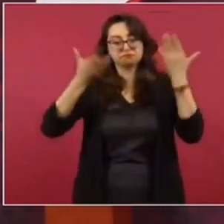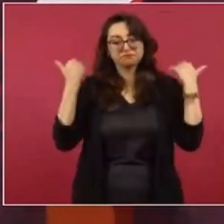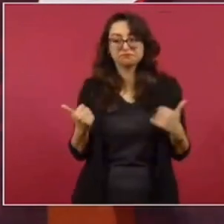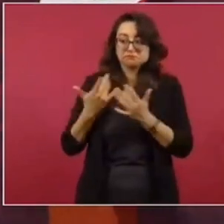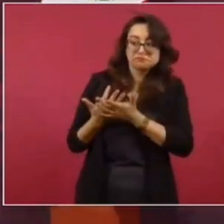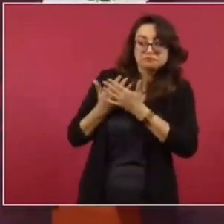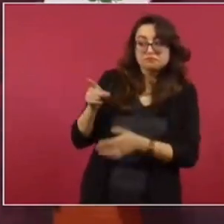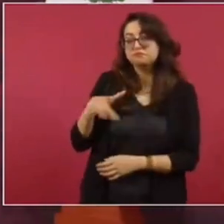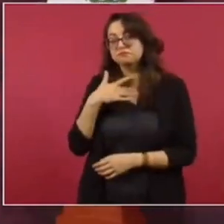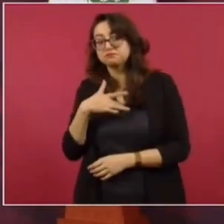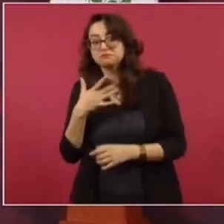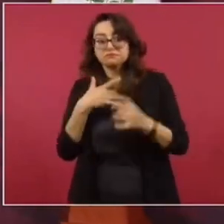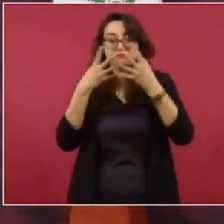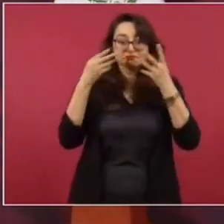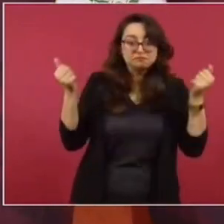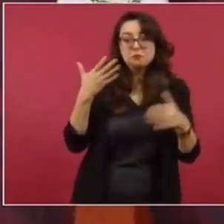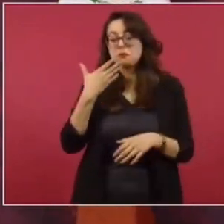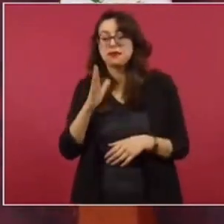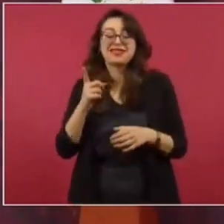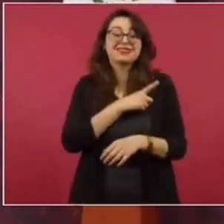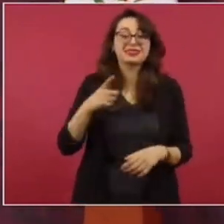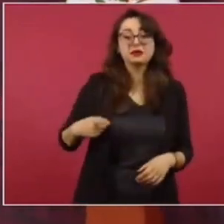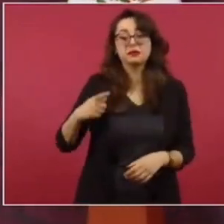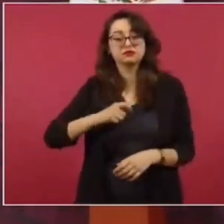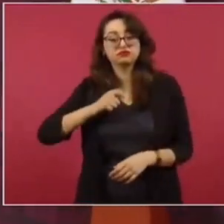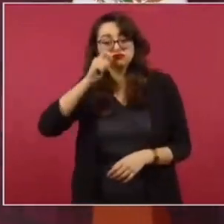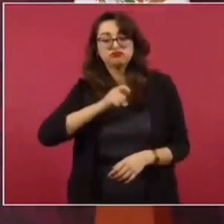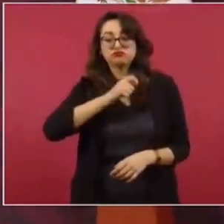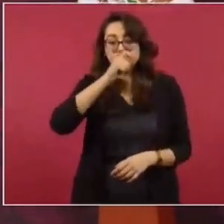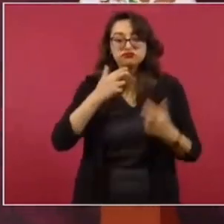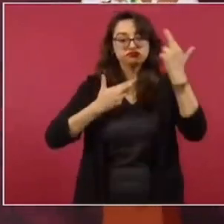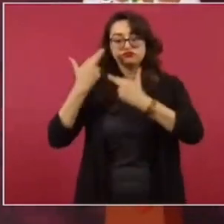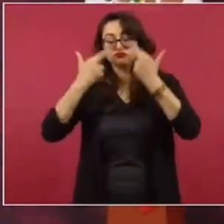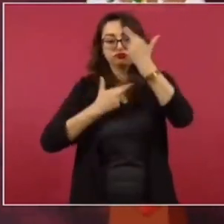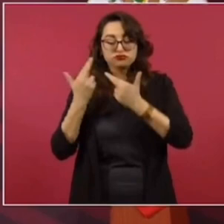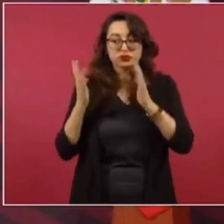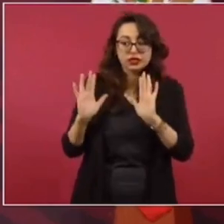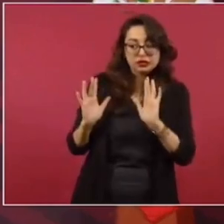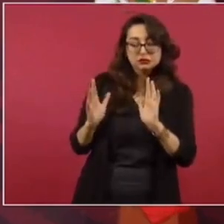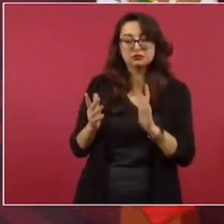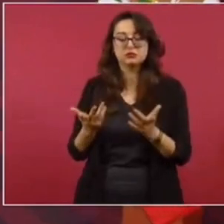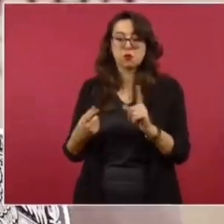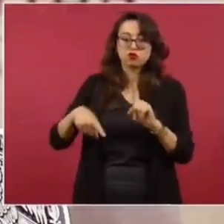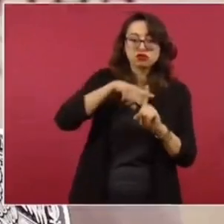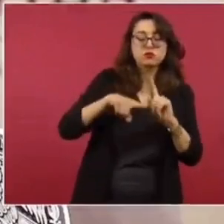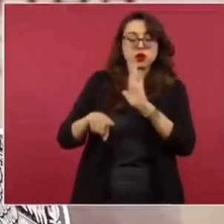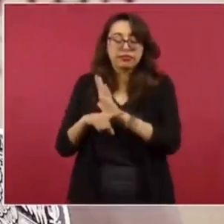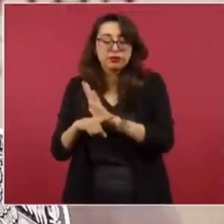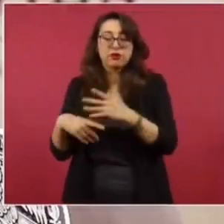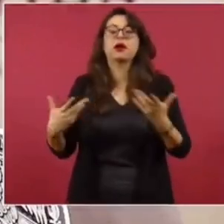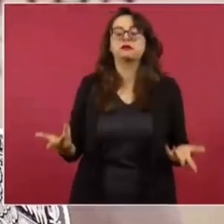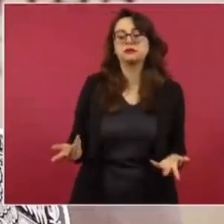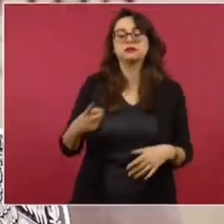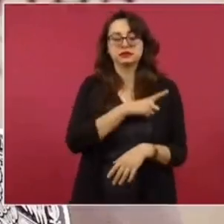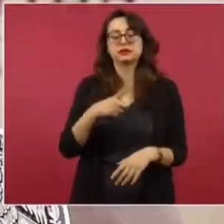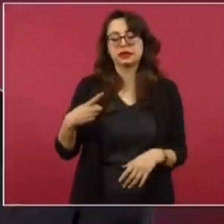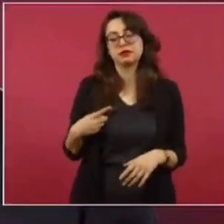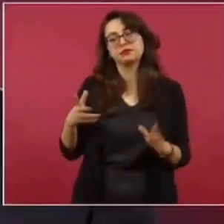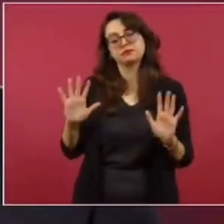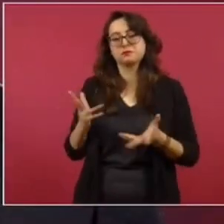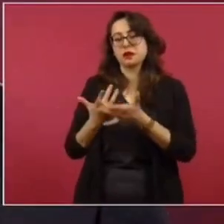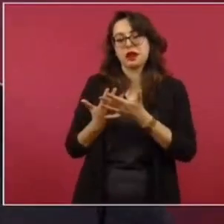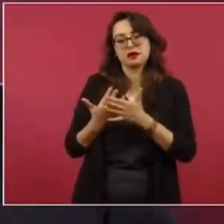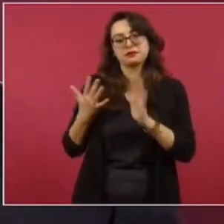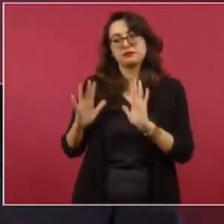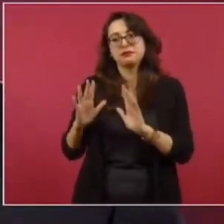recuperación, seguramente le practicarán algún análisis. Y dependiendo del resultado de ello, pues será, de eso depende el día